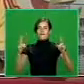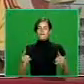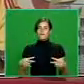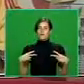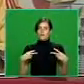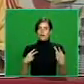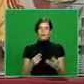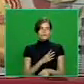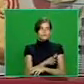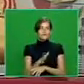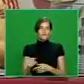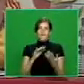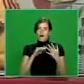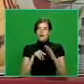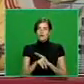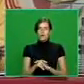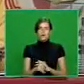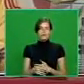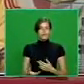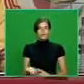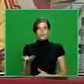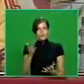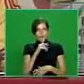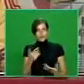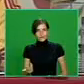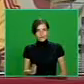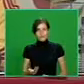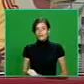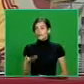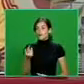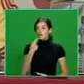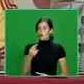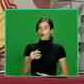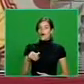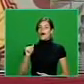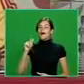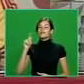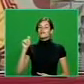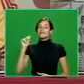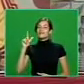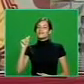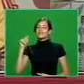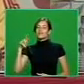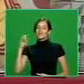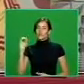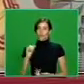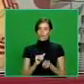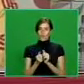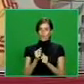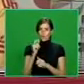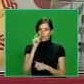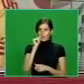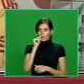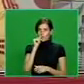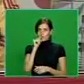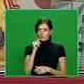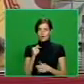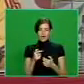la vida recorriendo los barrios no eso no es importante Lo importante es que dijo atleto y ahora vamos a